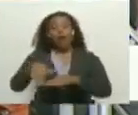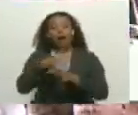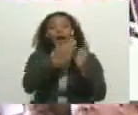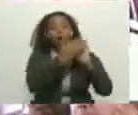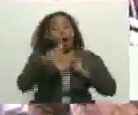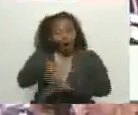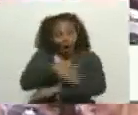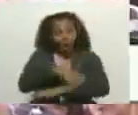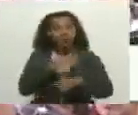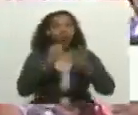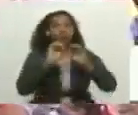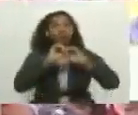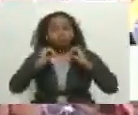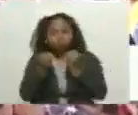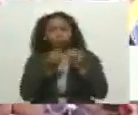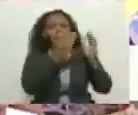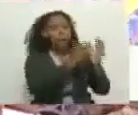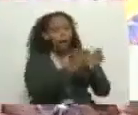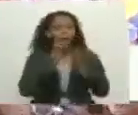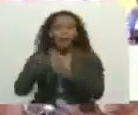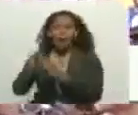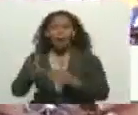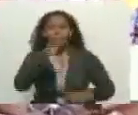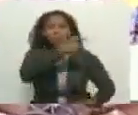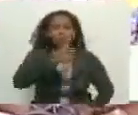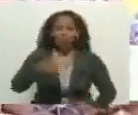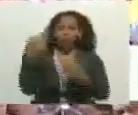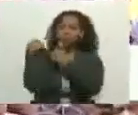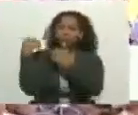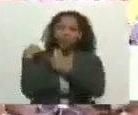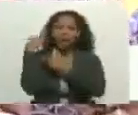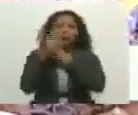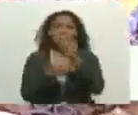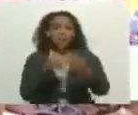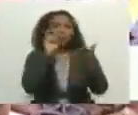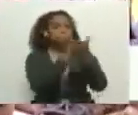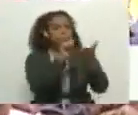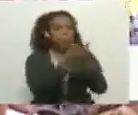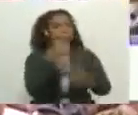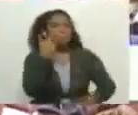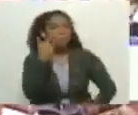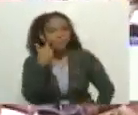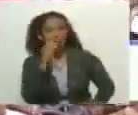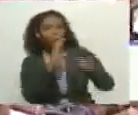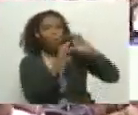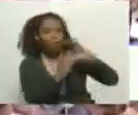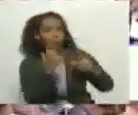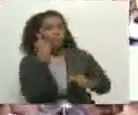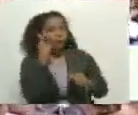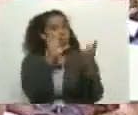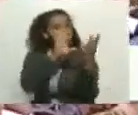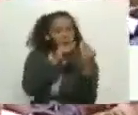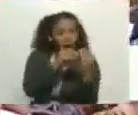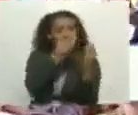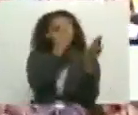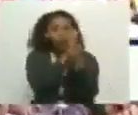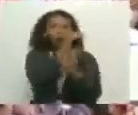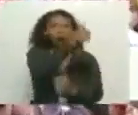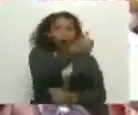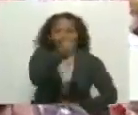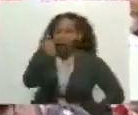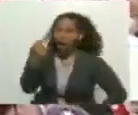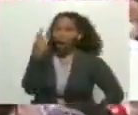las patrullas, los patrulleros, tocar, hablar, conversar, llamar a cada uno